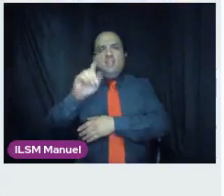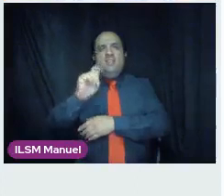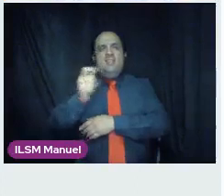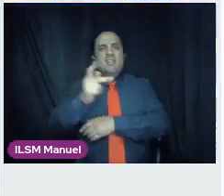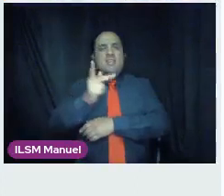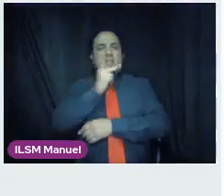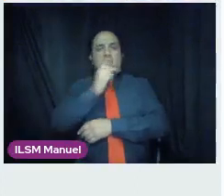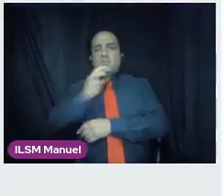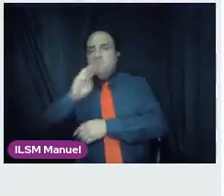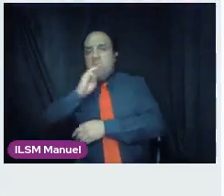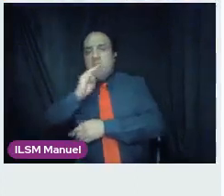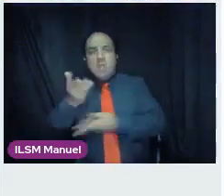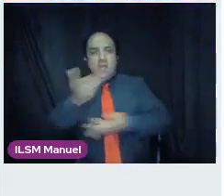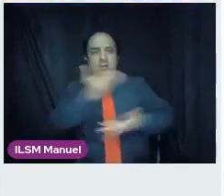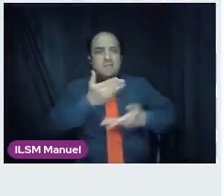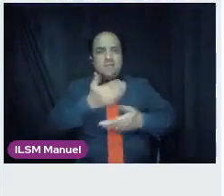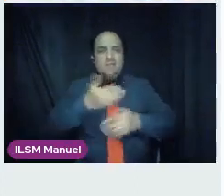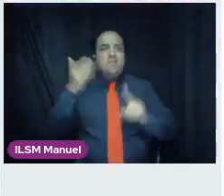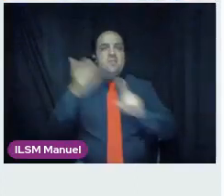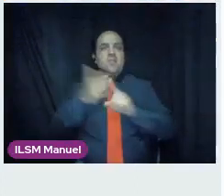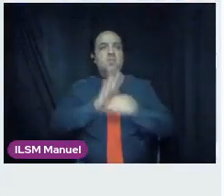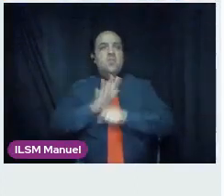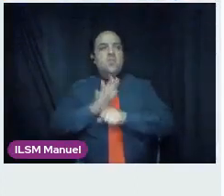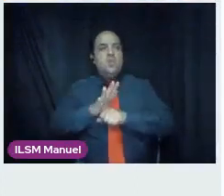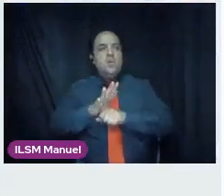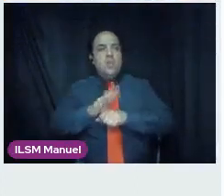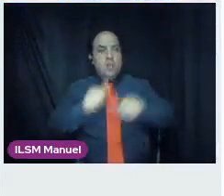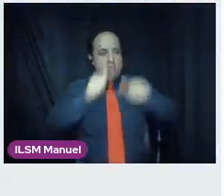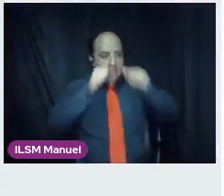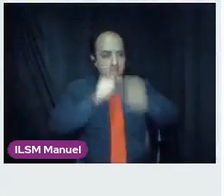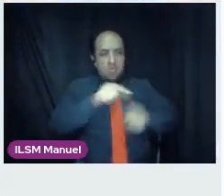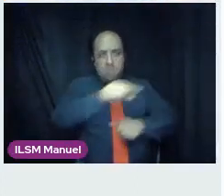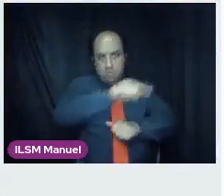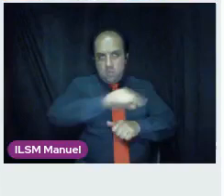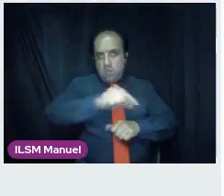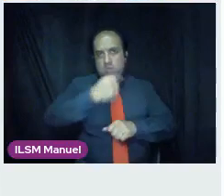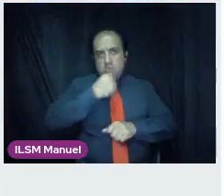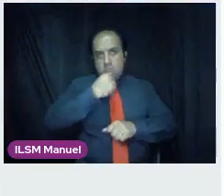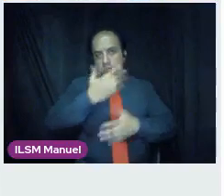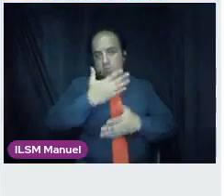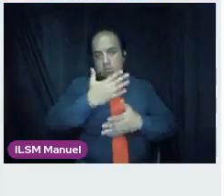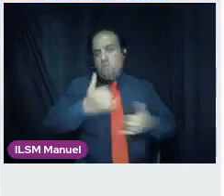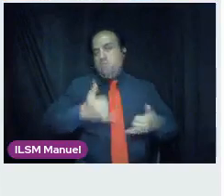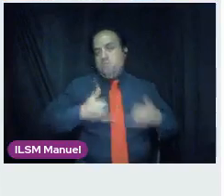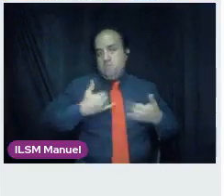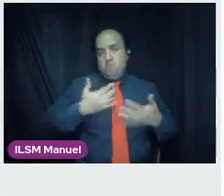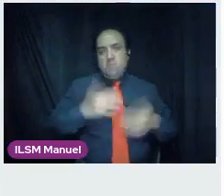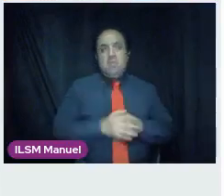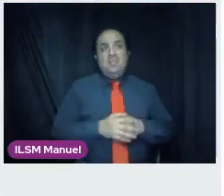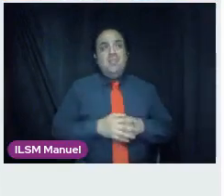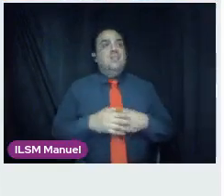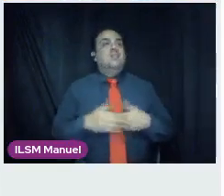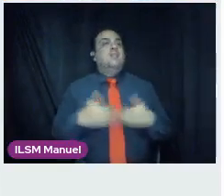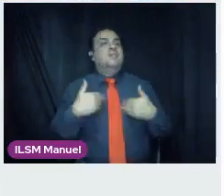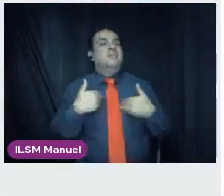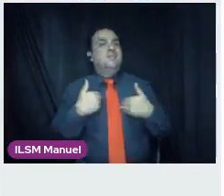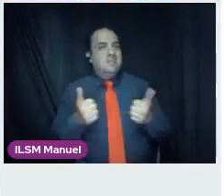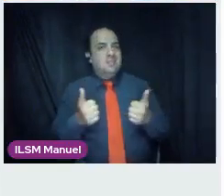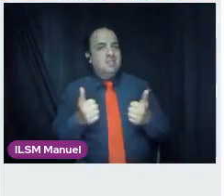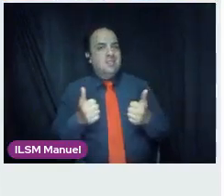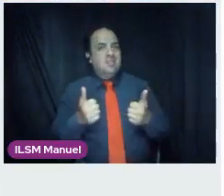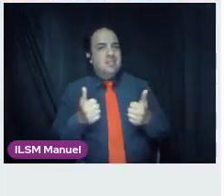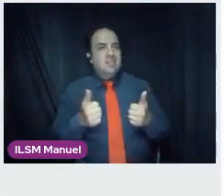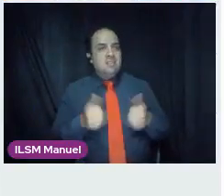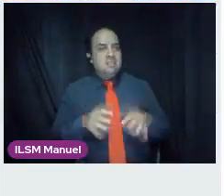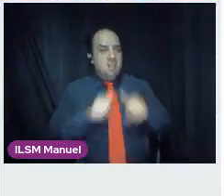diversas necesidades de los chicos y de las chicas sean entendidas, ¿no?, y satisfechas. Y